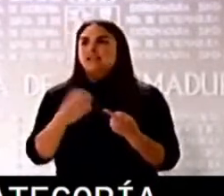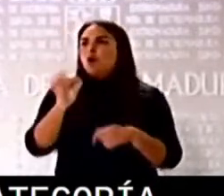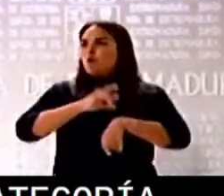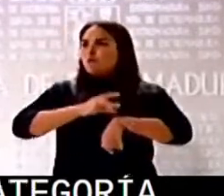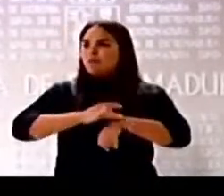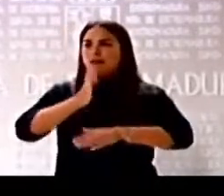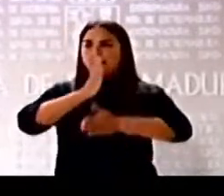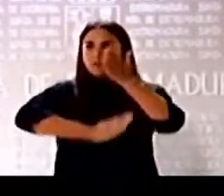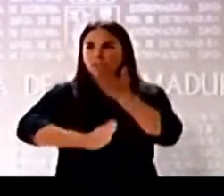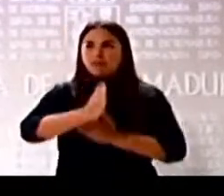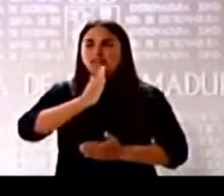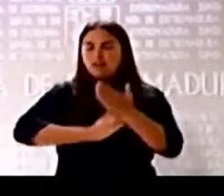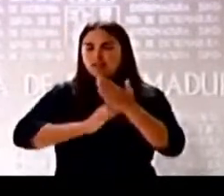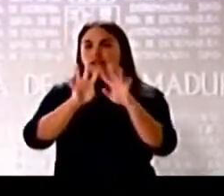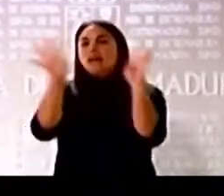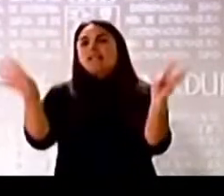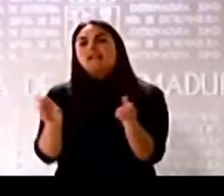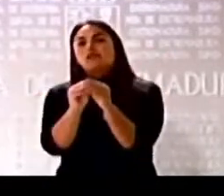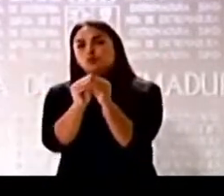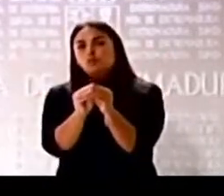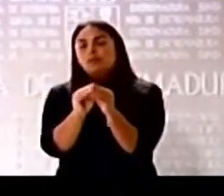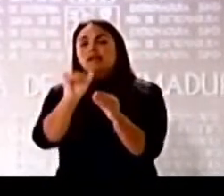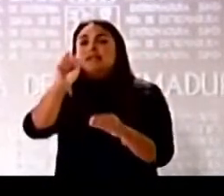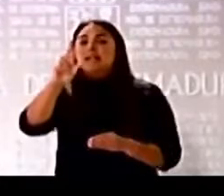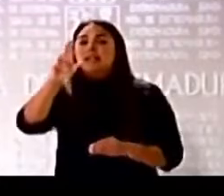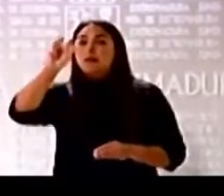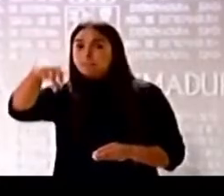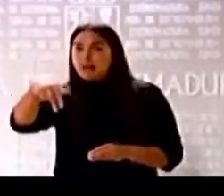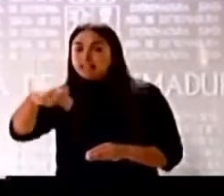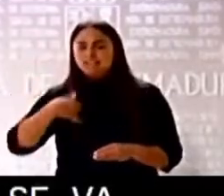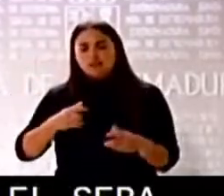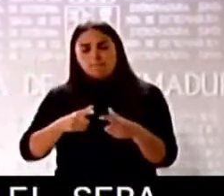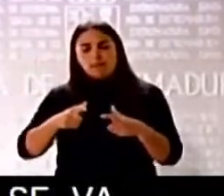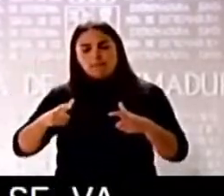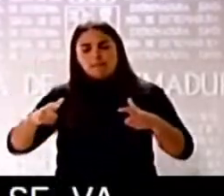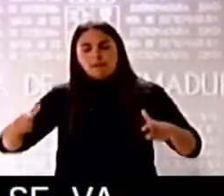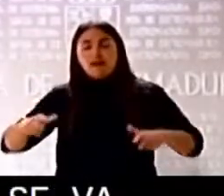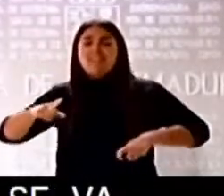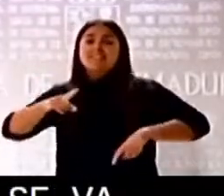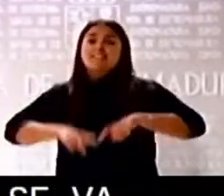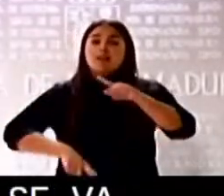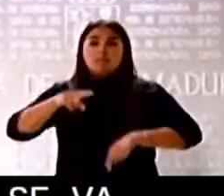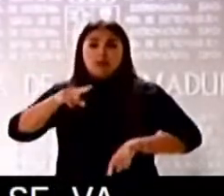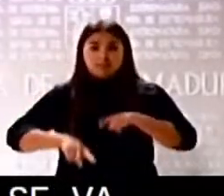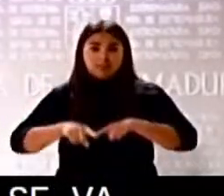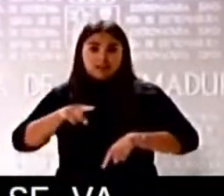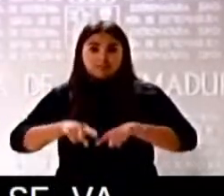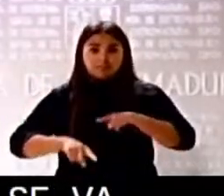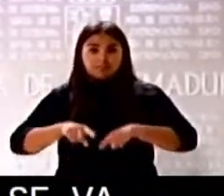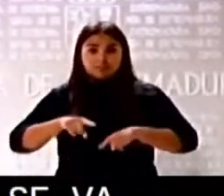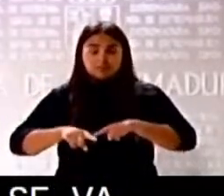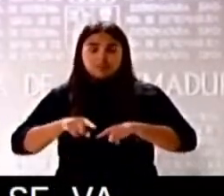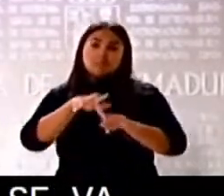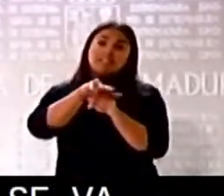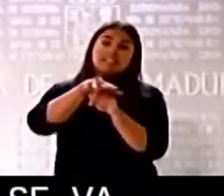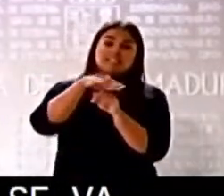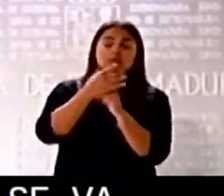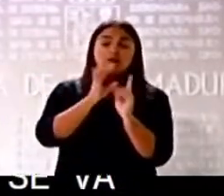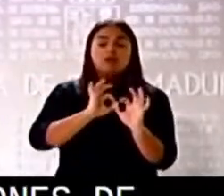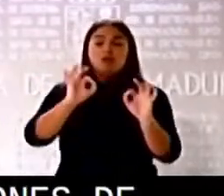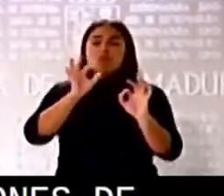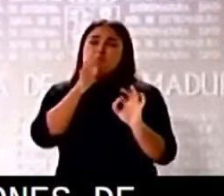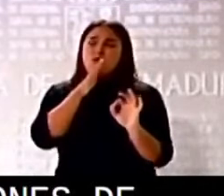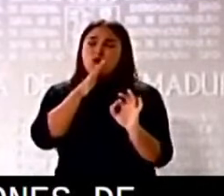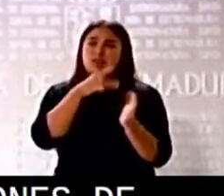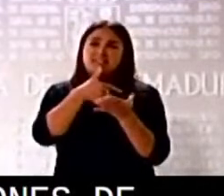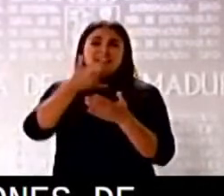enfermedad, discapacidad. En definitiva, el IPREN se va incrementando en función de las situaciones de especial